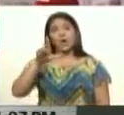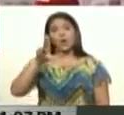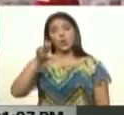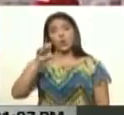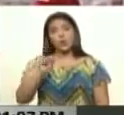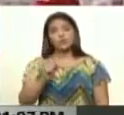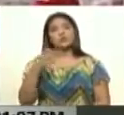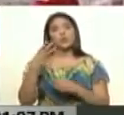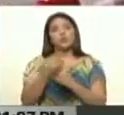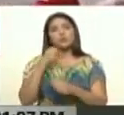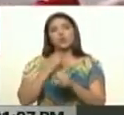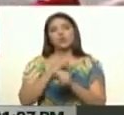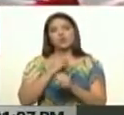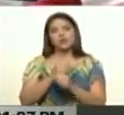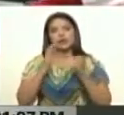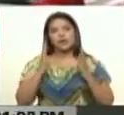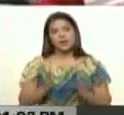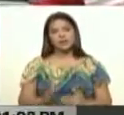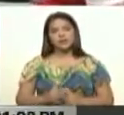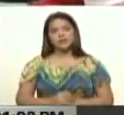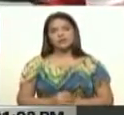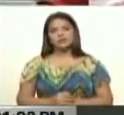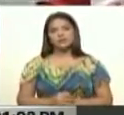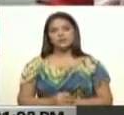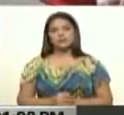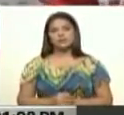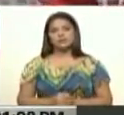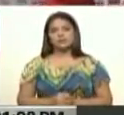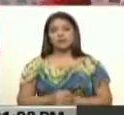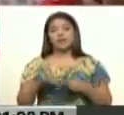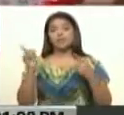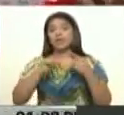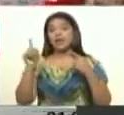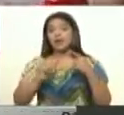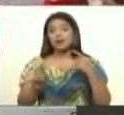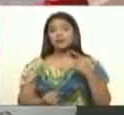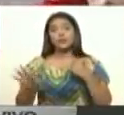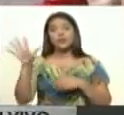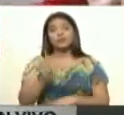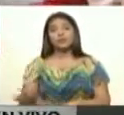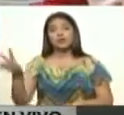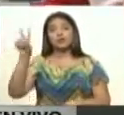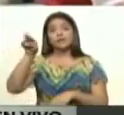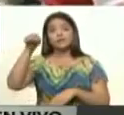con sus trabajadoras y trabajadores del sector eléctrico nacional.